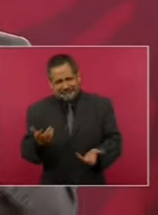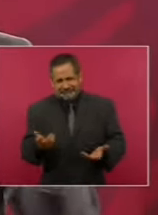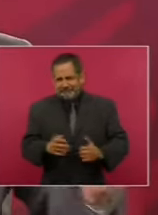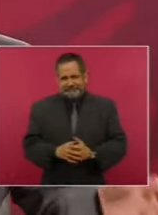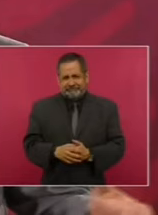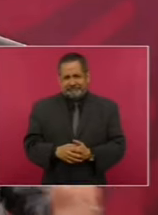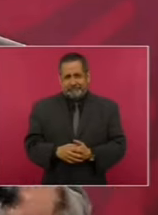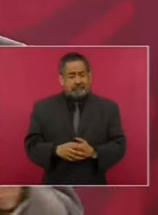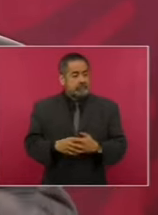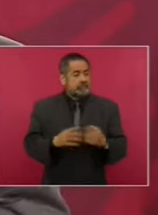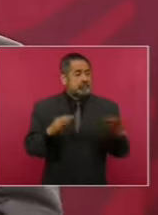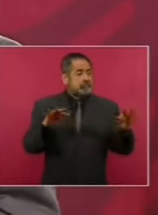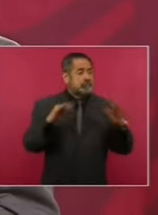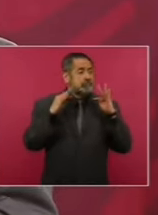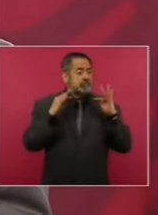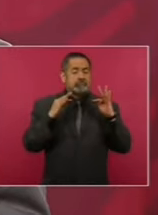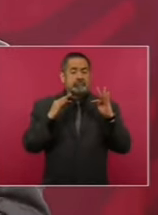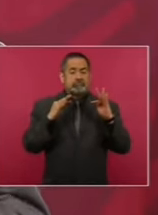Vivir rodeado de